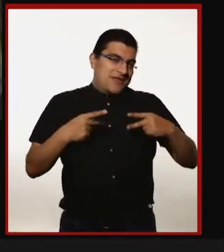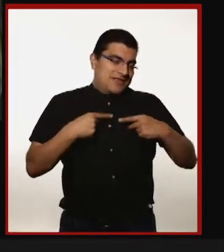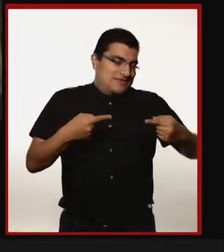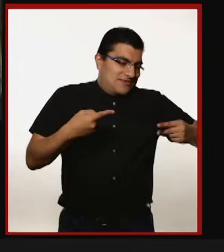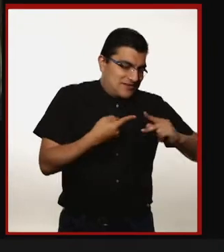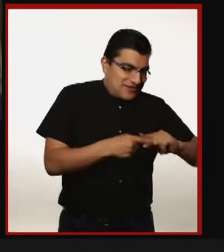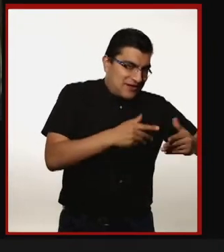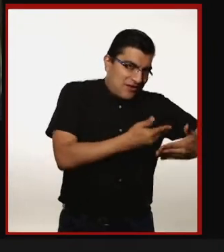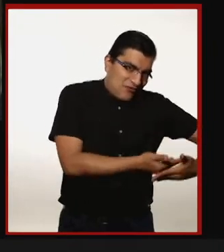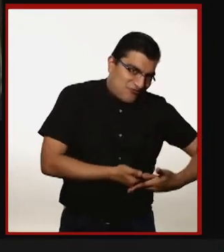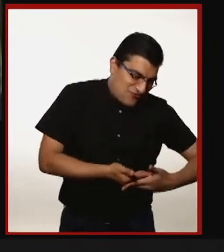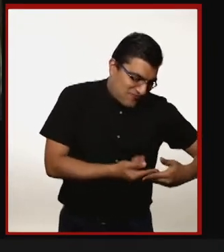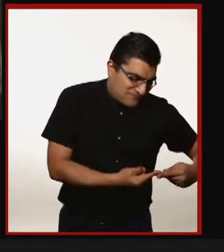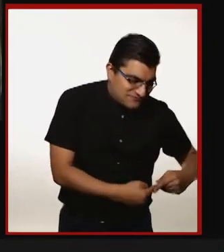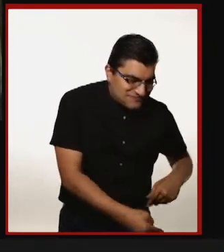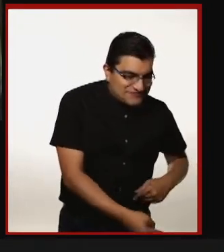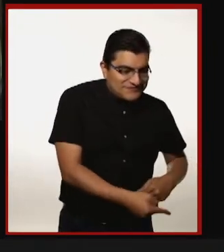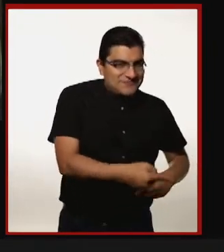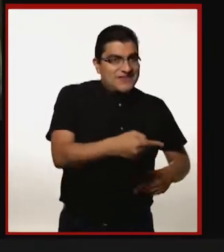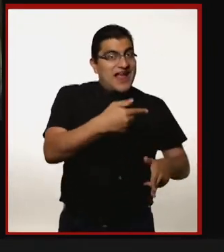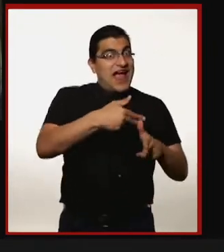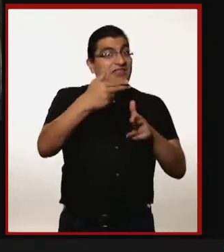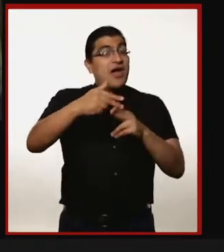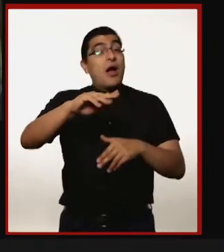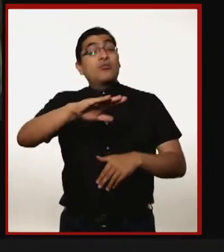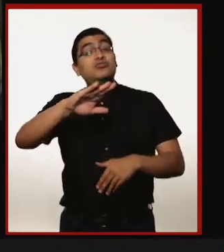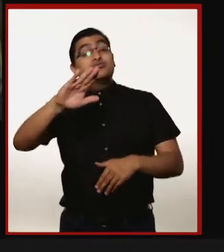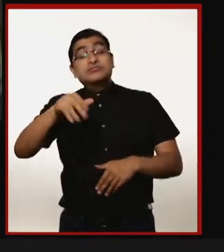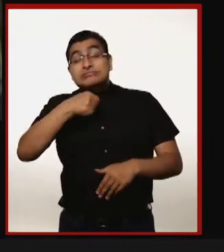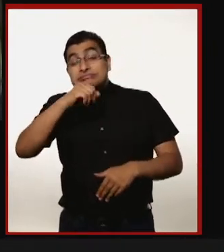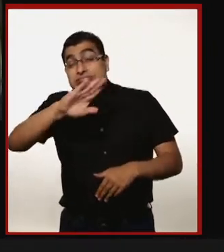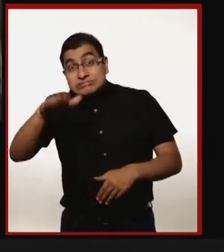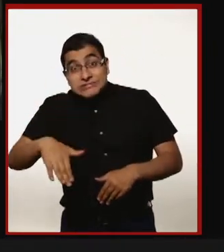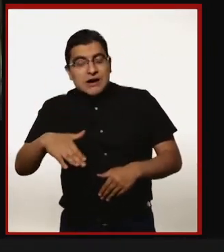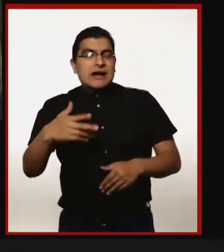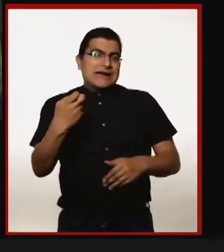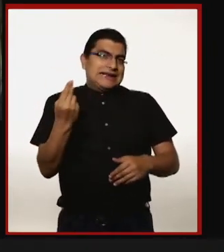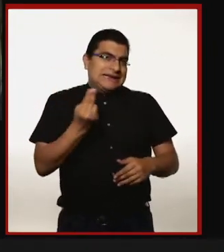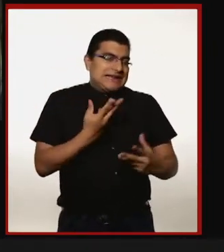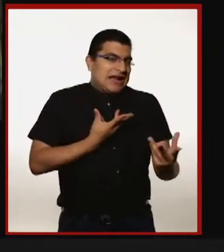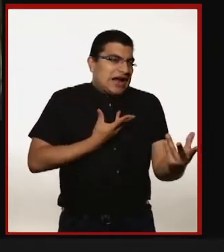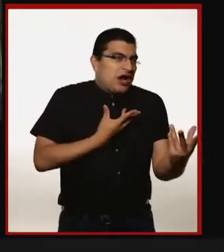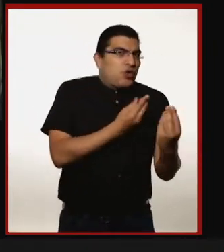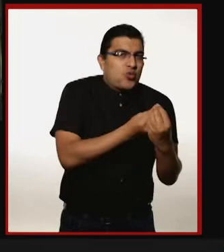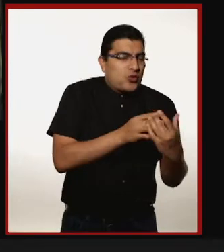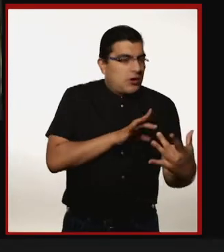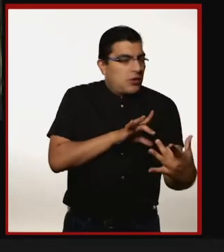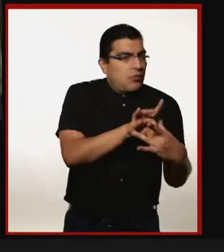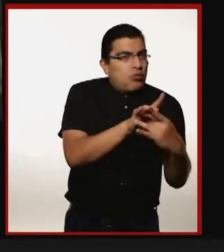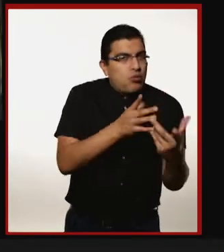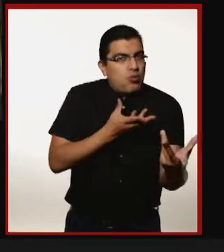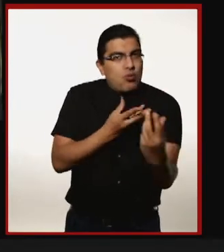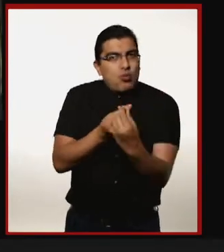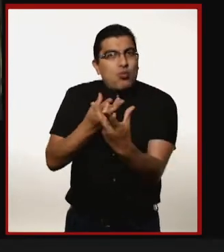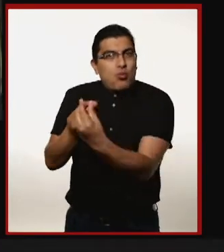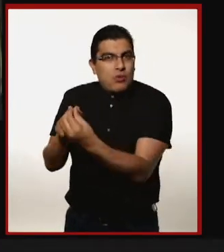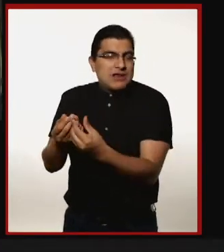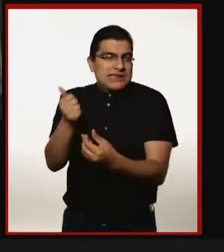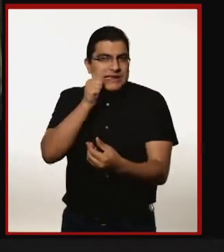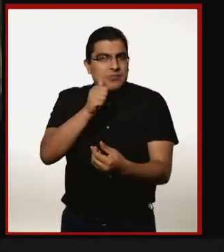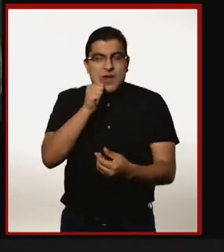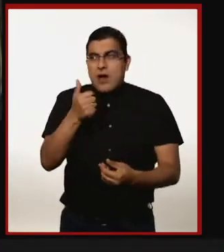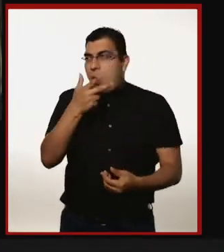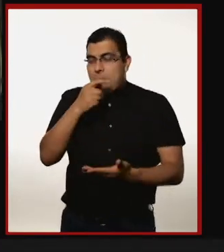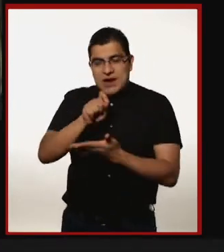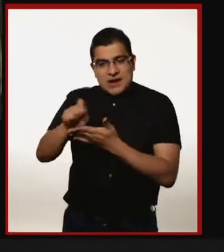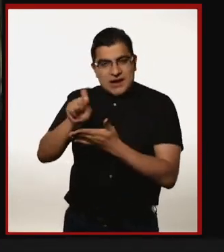permanentemente las personas desde que nacemos hasta que morimos tenemos esa necesidad de vincularnos.